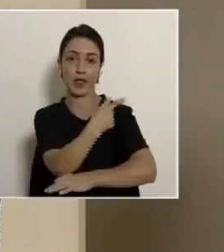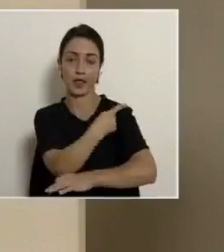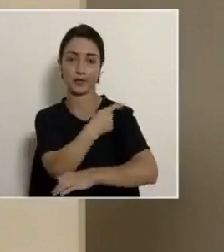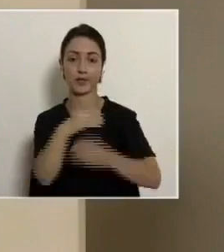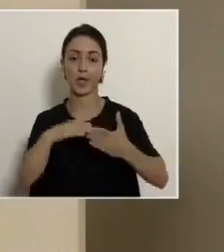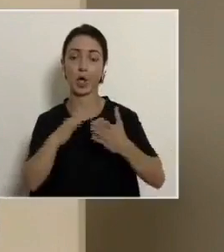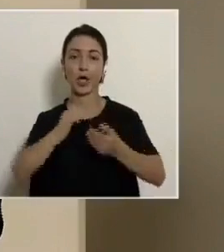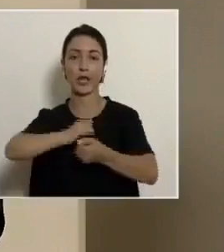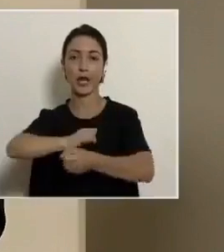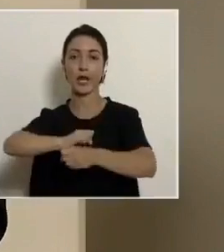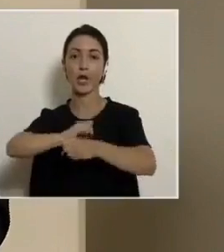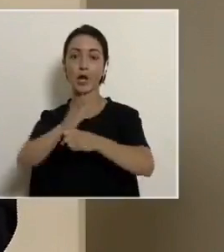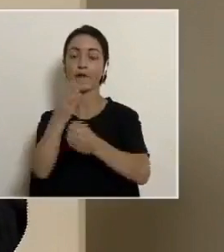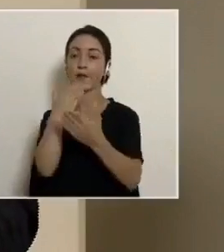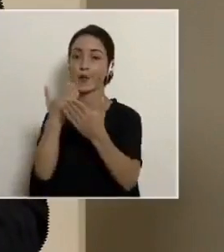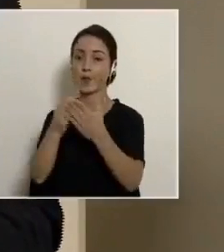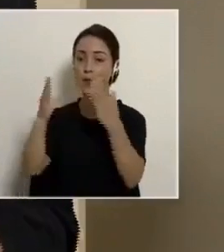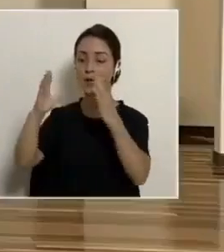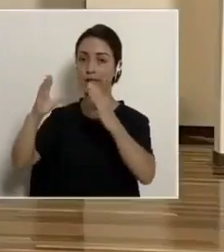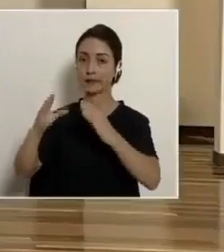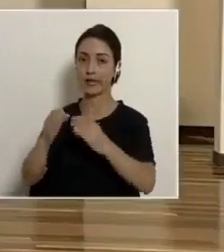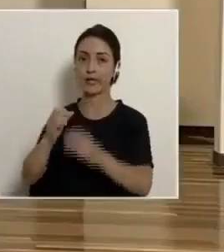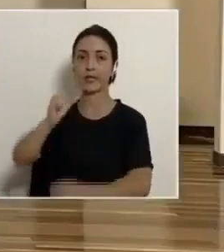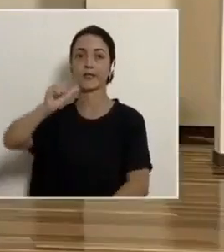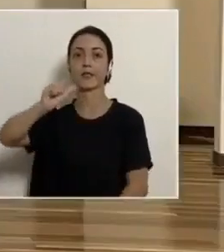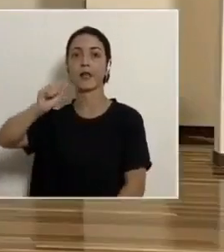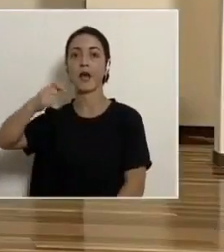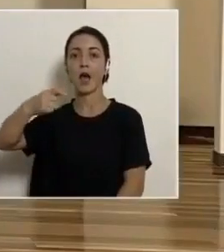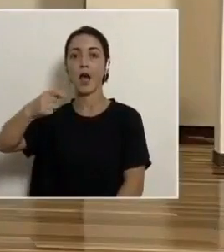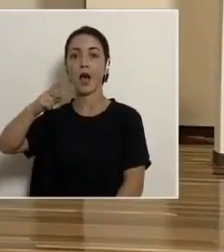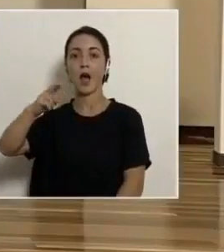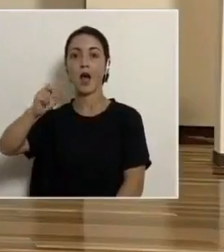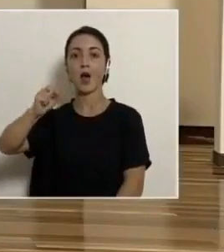SARS-CoV-2. Muy buenas tardes, don Agustín.